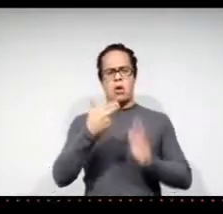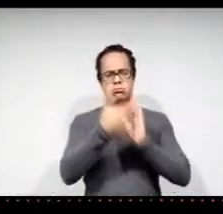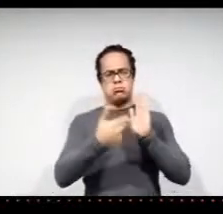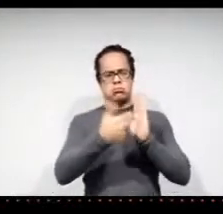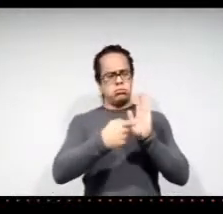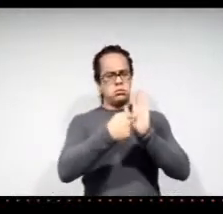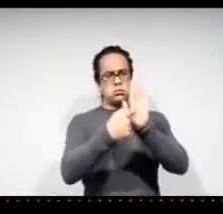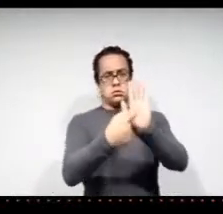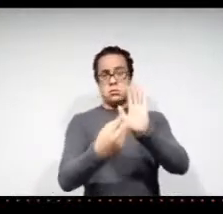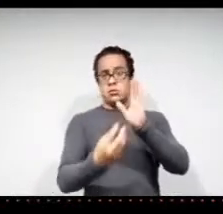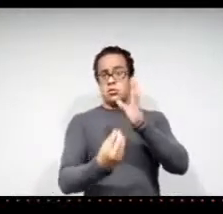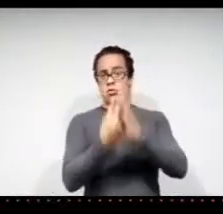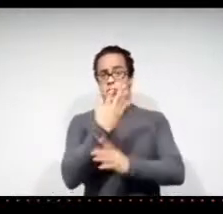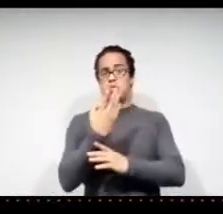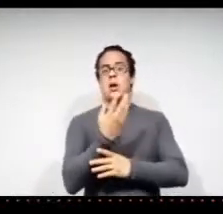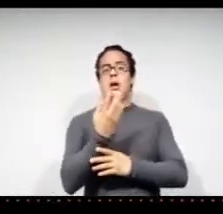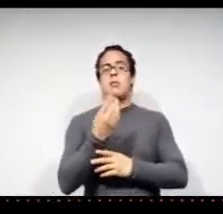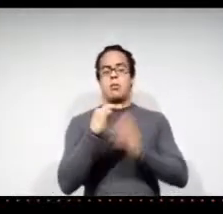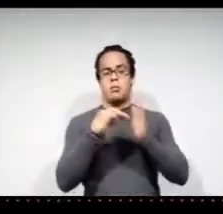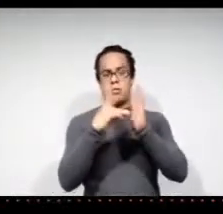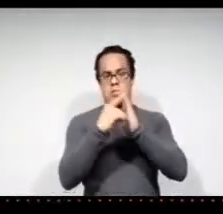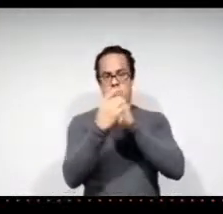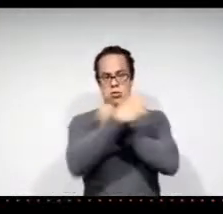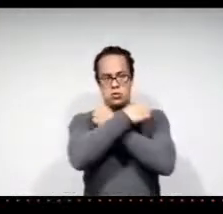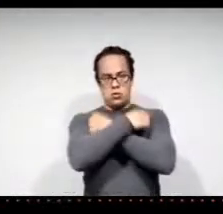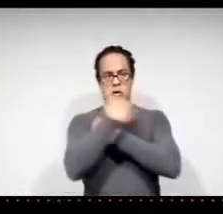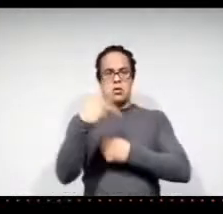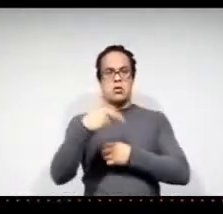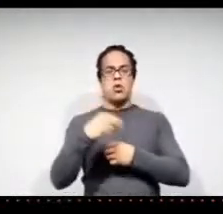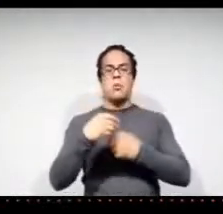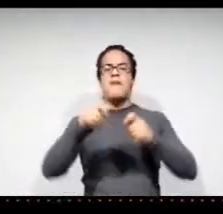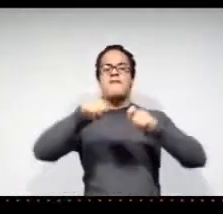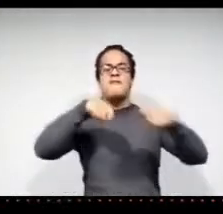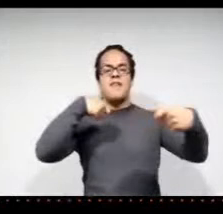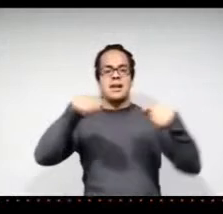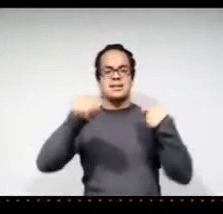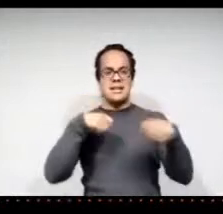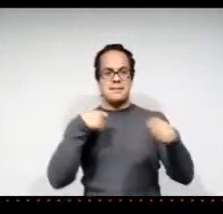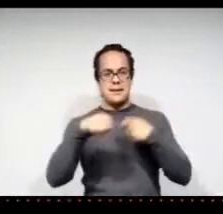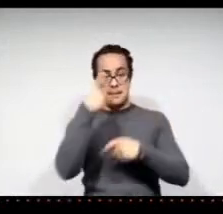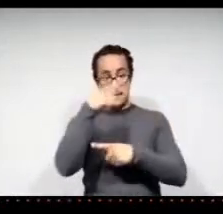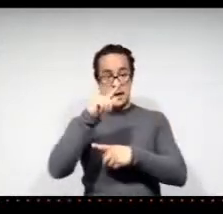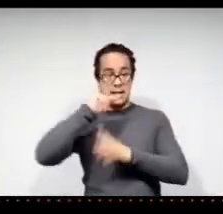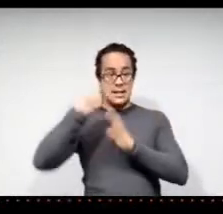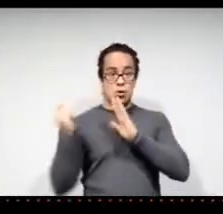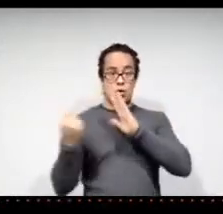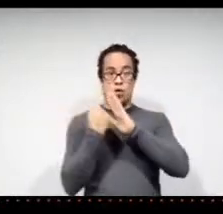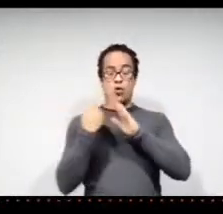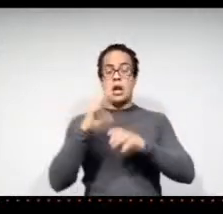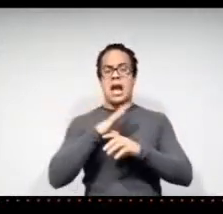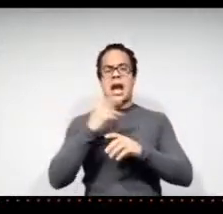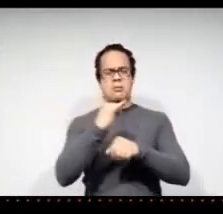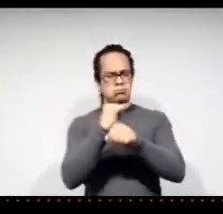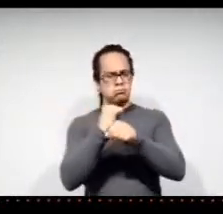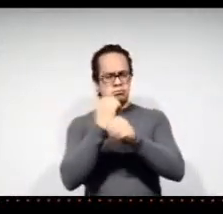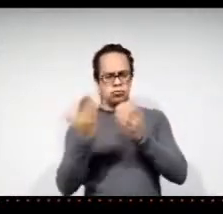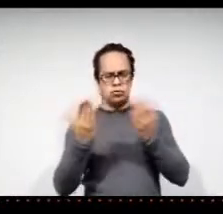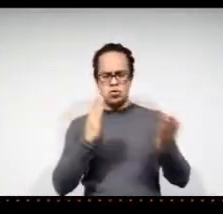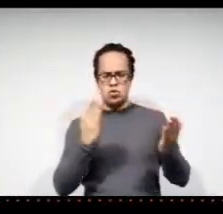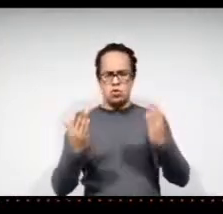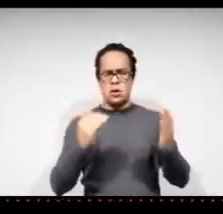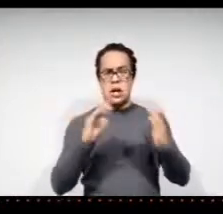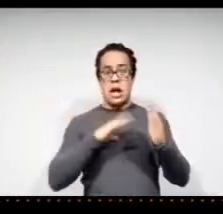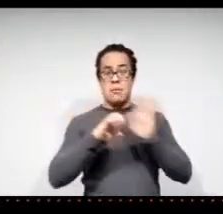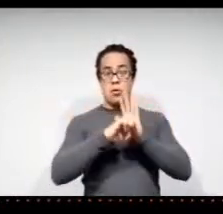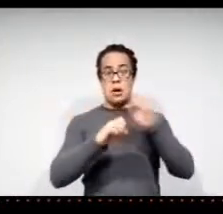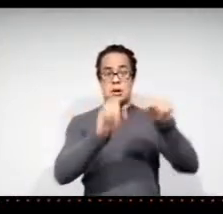modelo educativo TEC21 que se llaman FIT, Flexibles, Interactivos y con Tecnología. Y en los estudios comparativos que hicimos con cursos